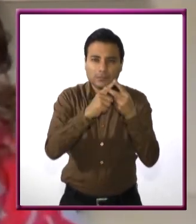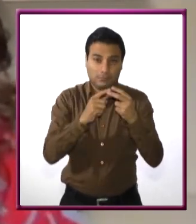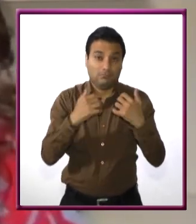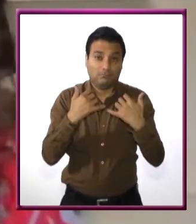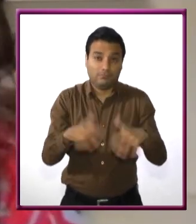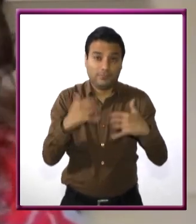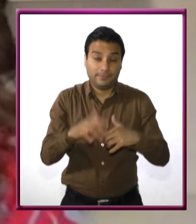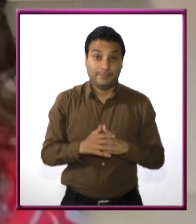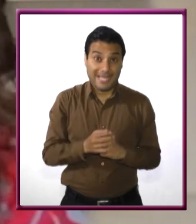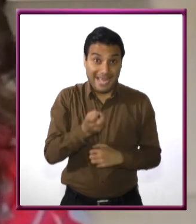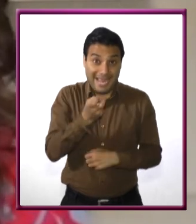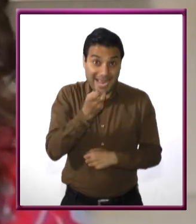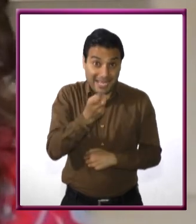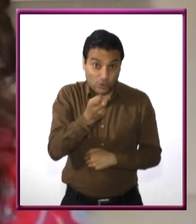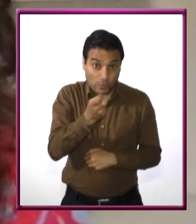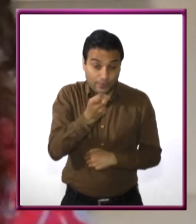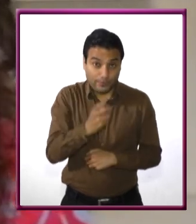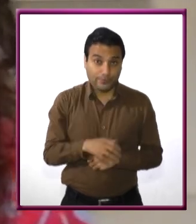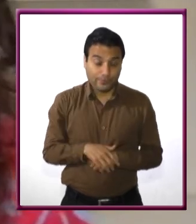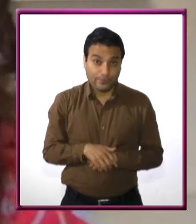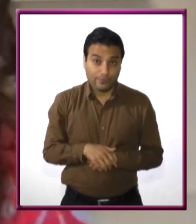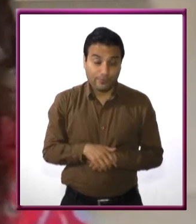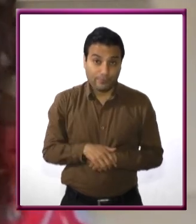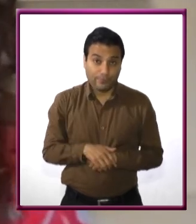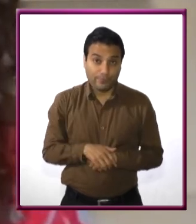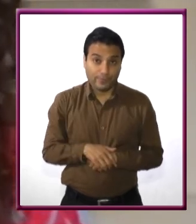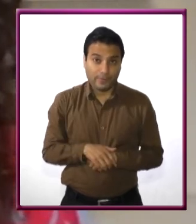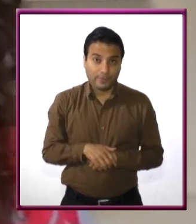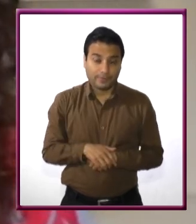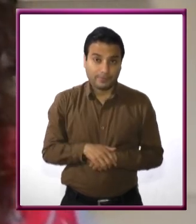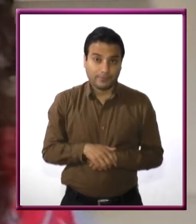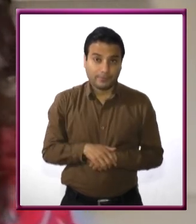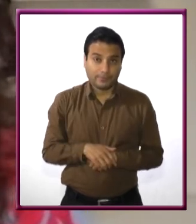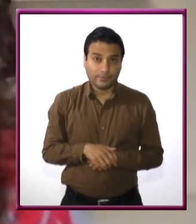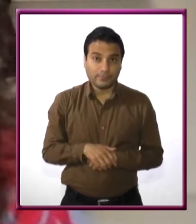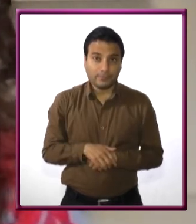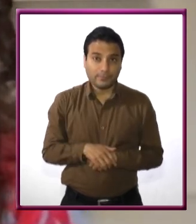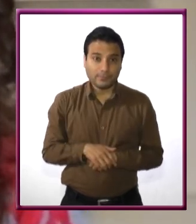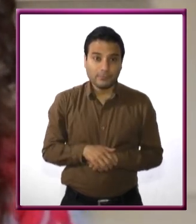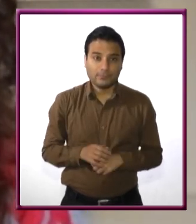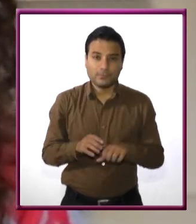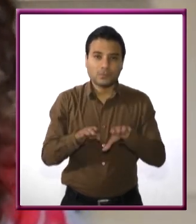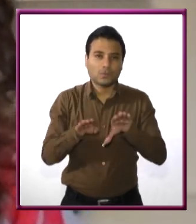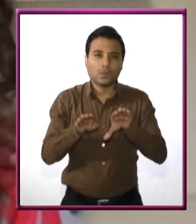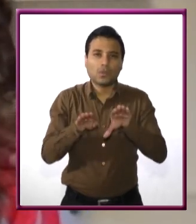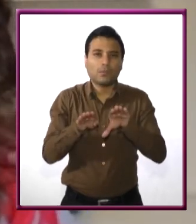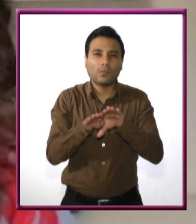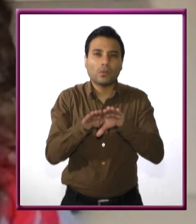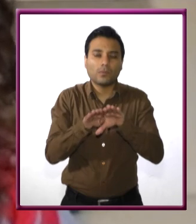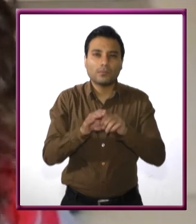Entonces, esto son unas de las...